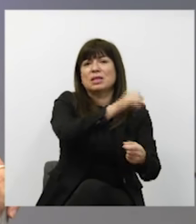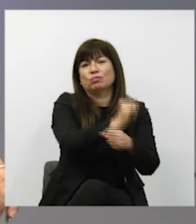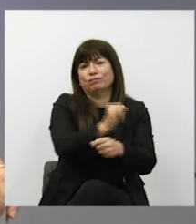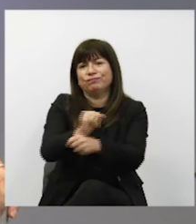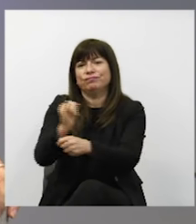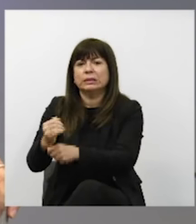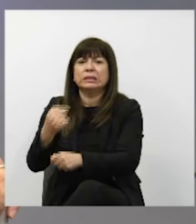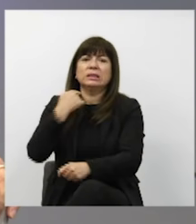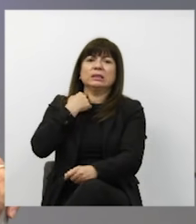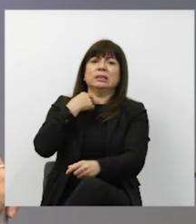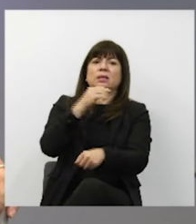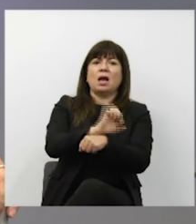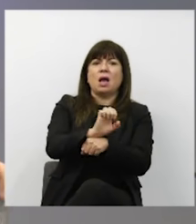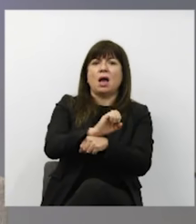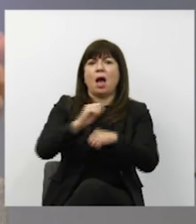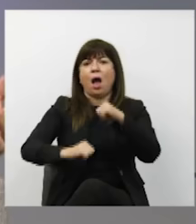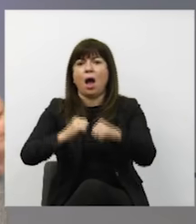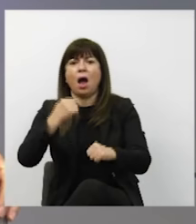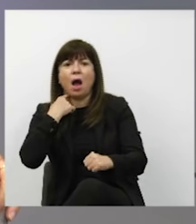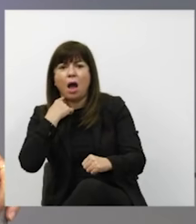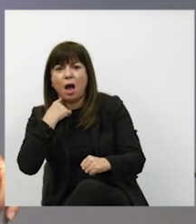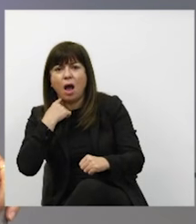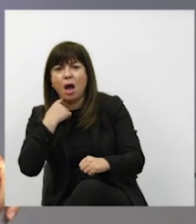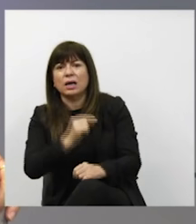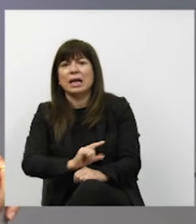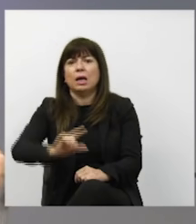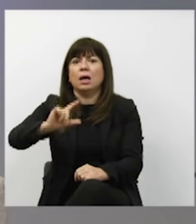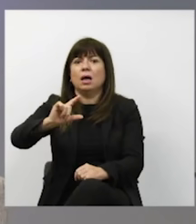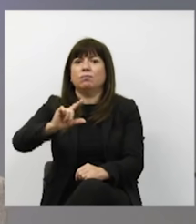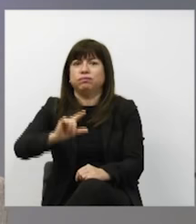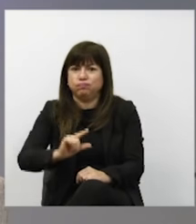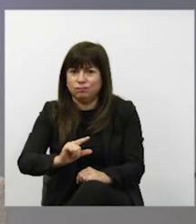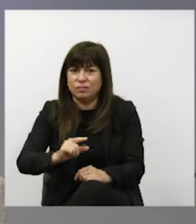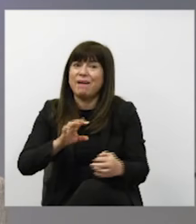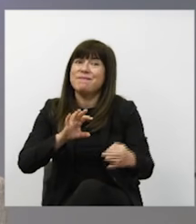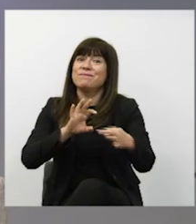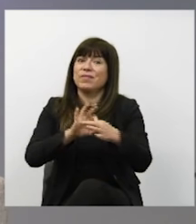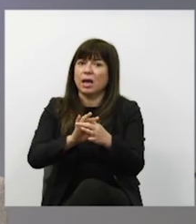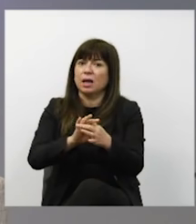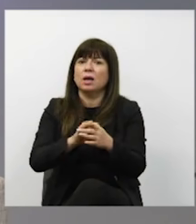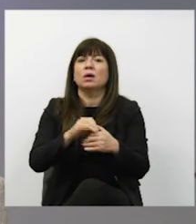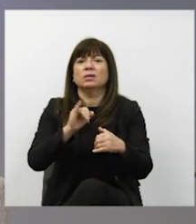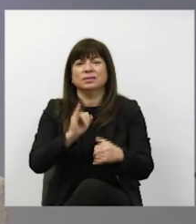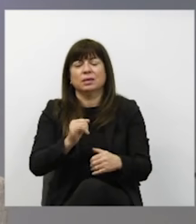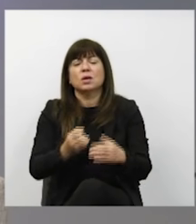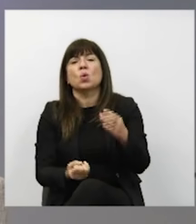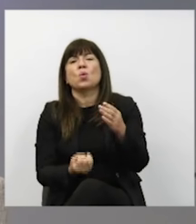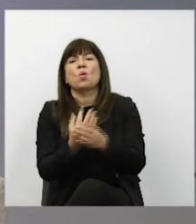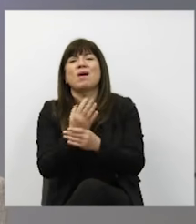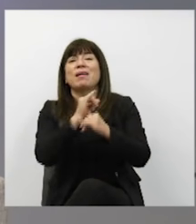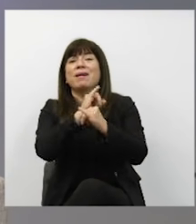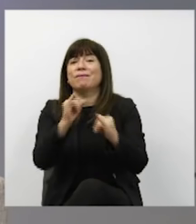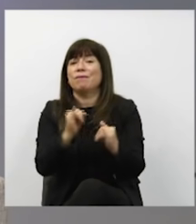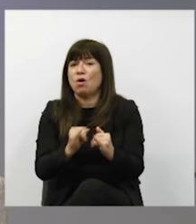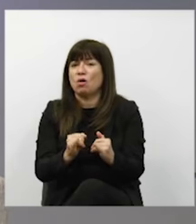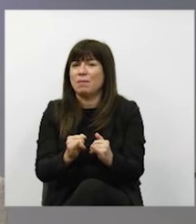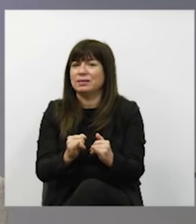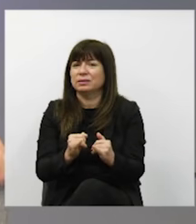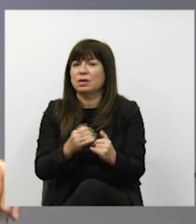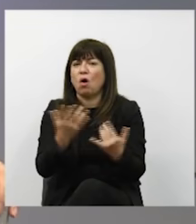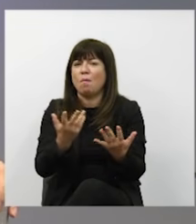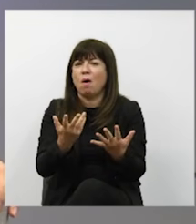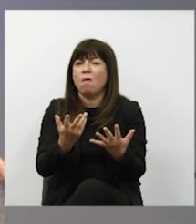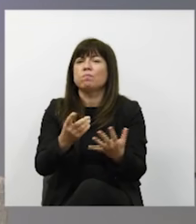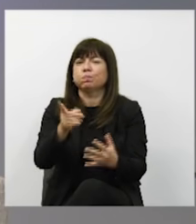las fallas de la empresa, el bajo crecimiento potencial, pero también vinculándonos con estas nuevas tendencias que están